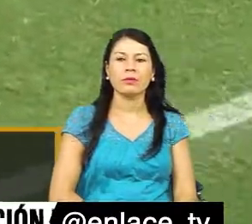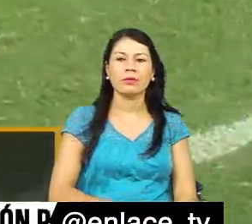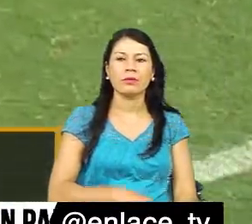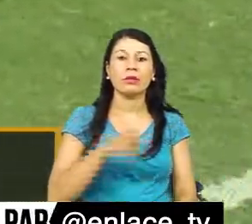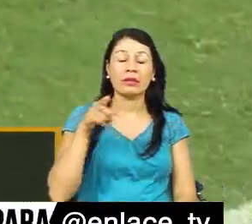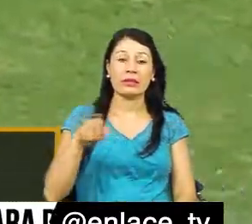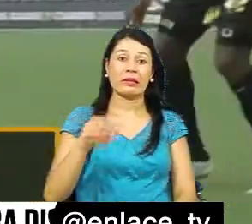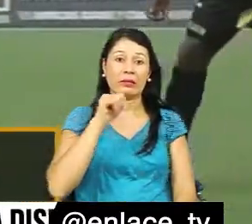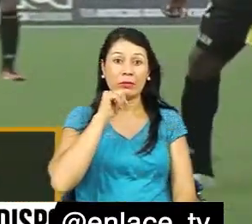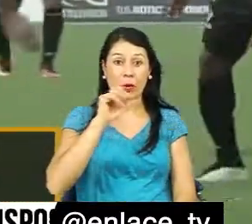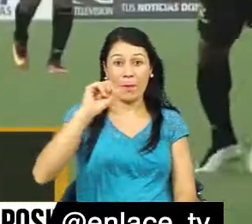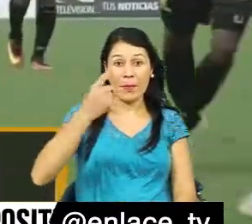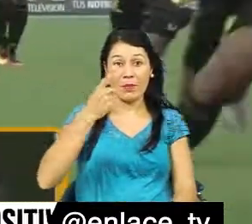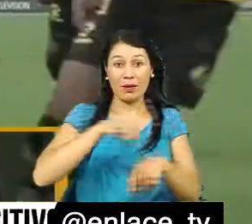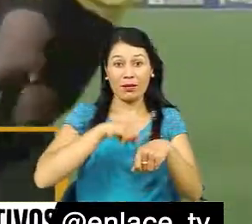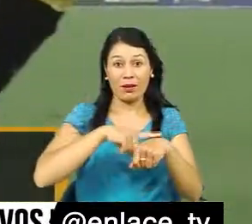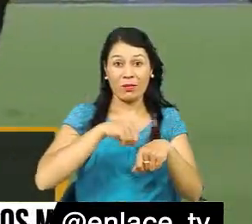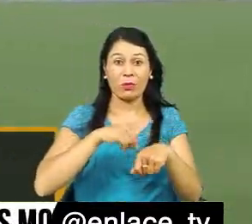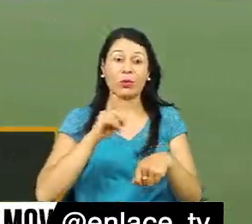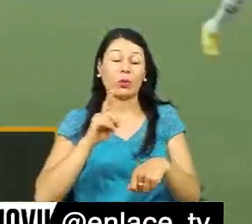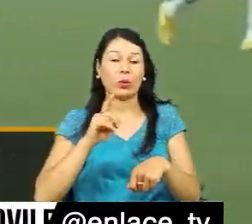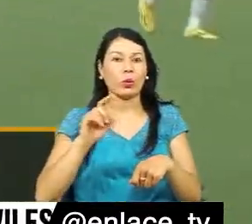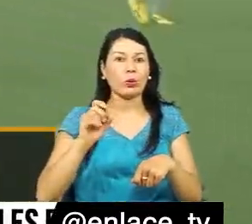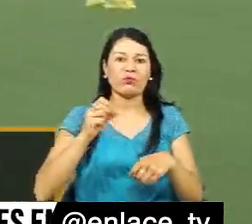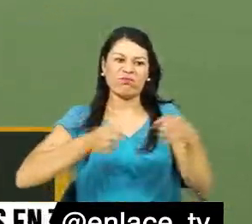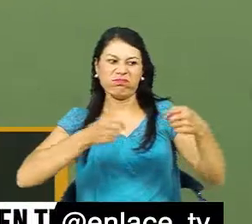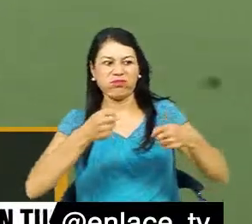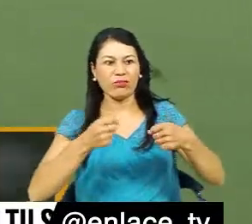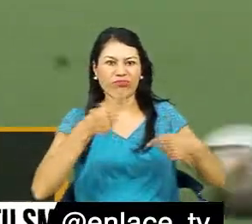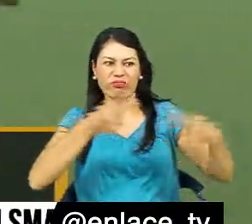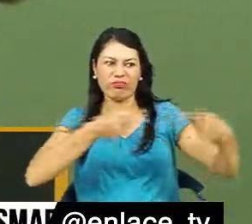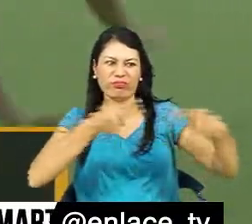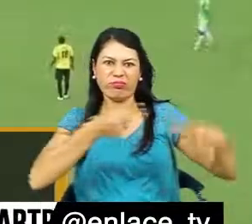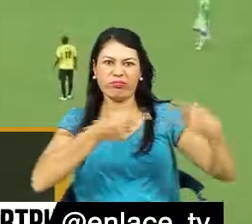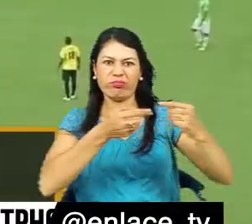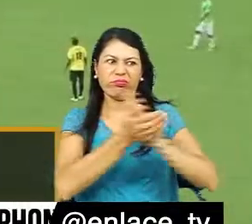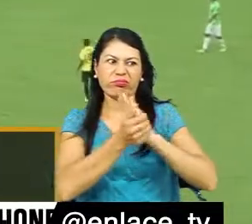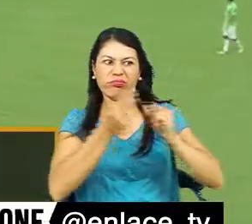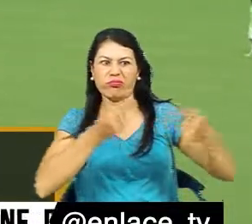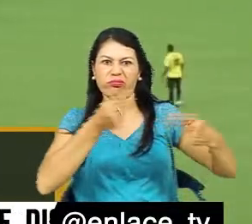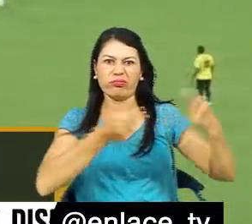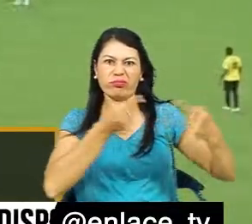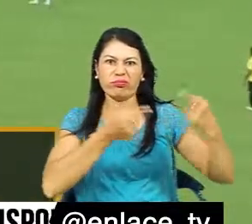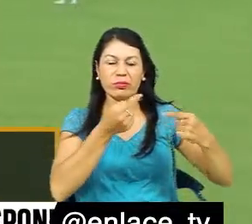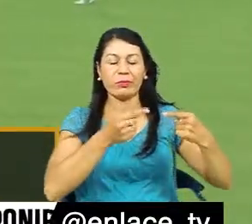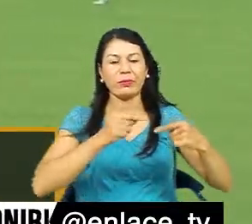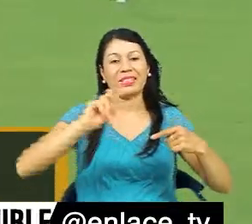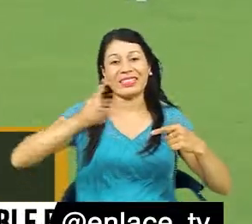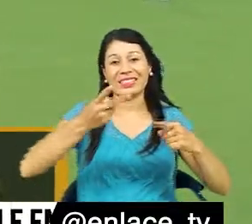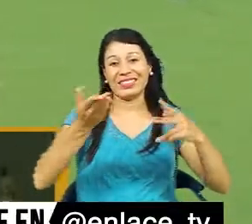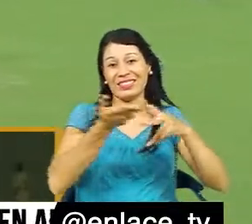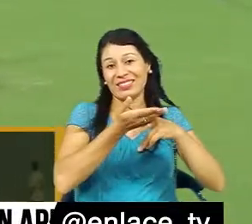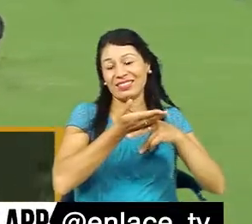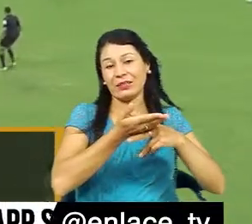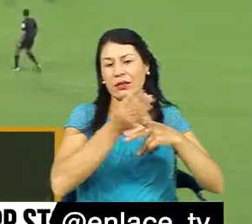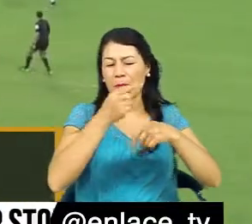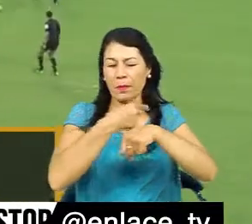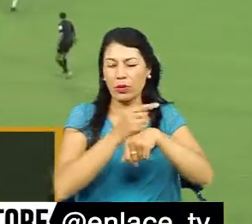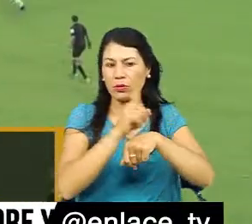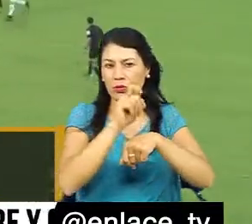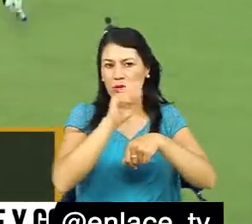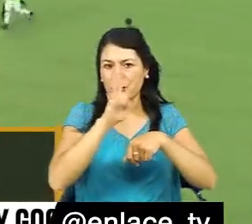ataque, sin embargo, no concretó. Aquí vemos la falta. En el segundo tiempo, sobre el minuto 69,